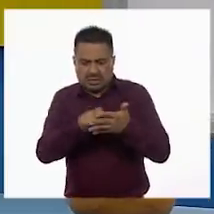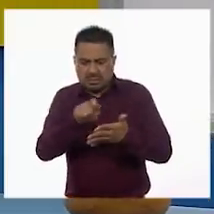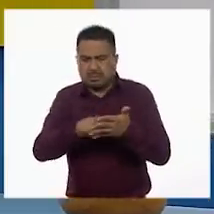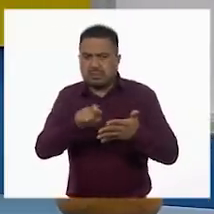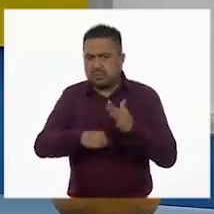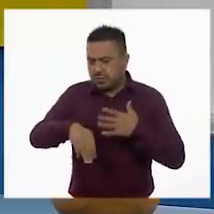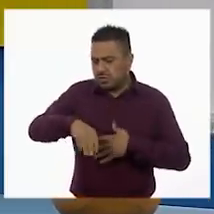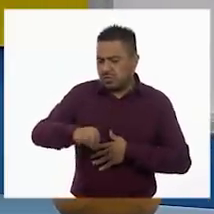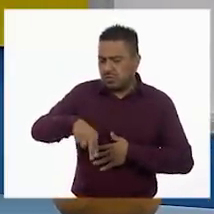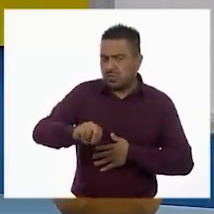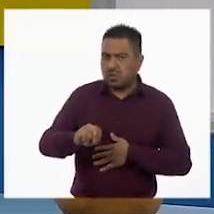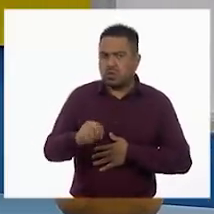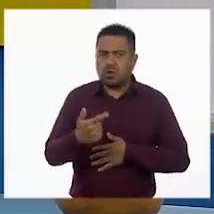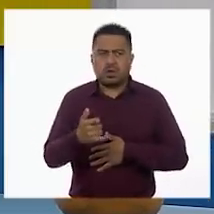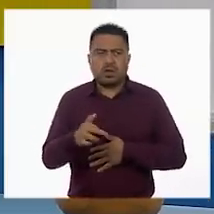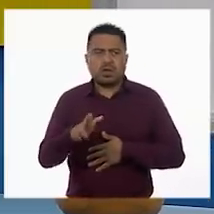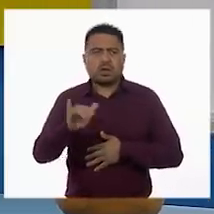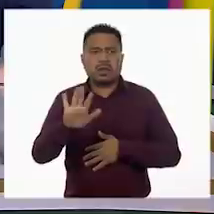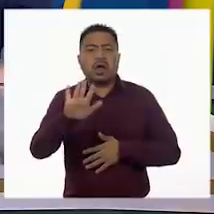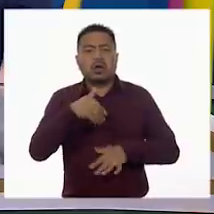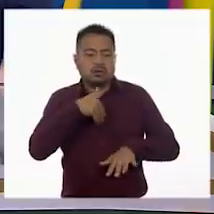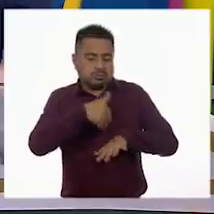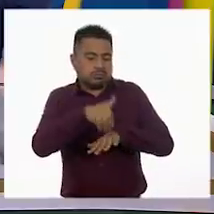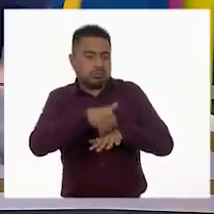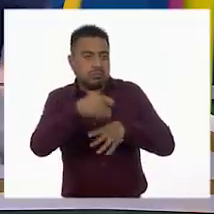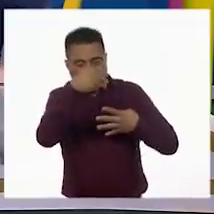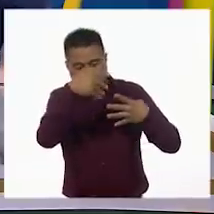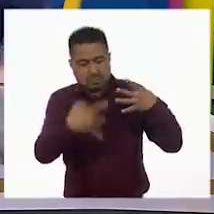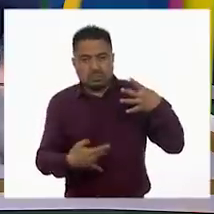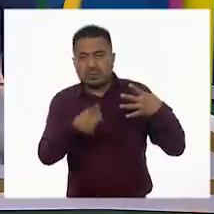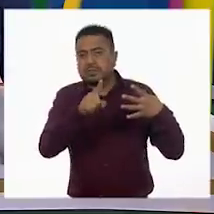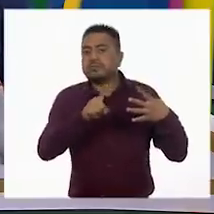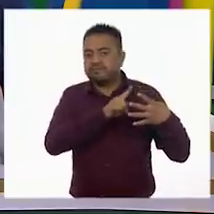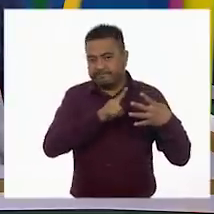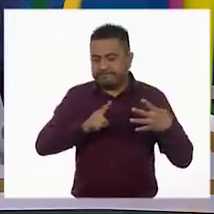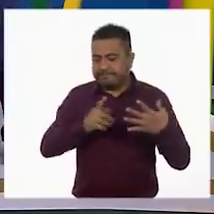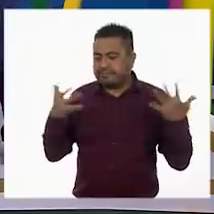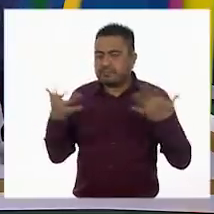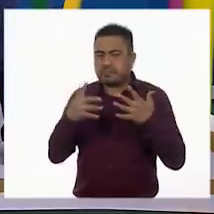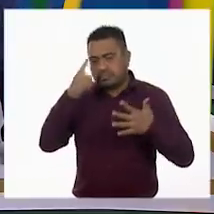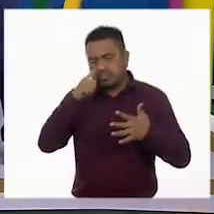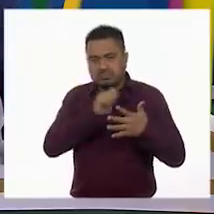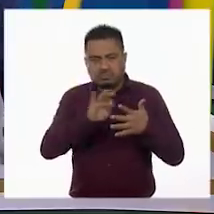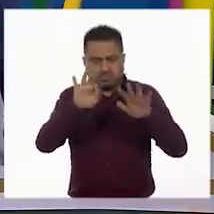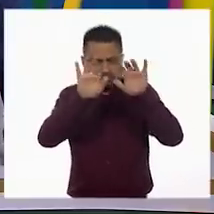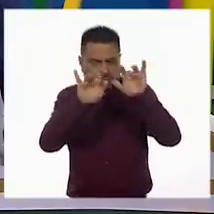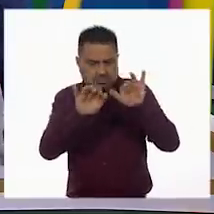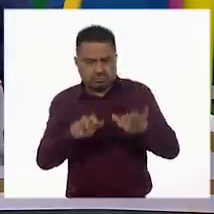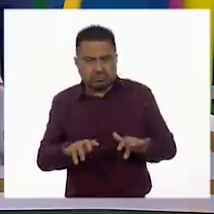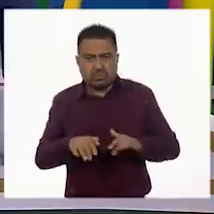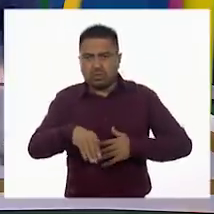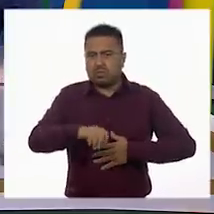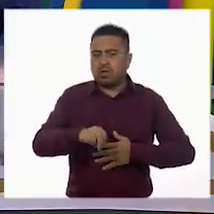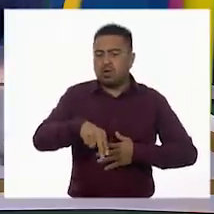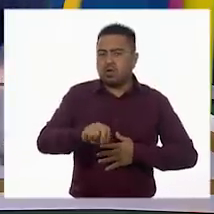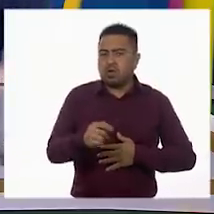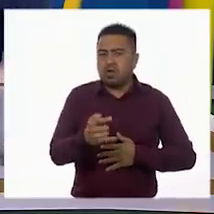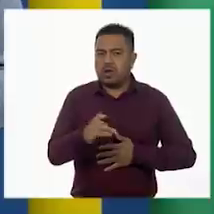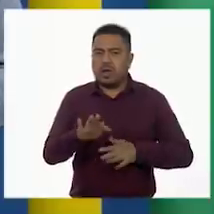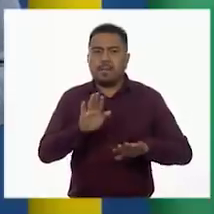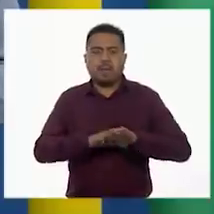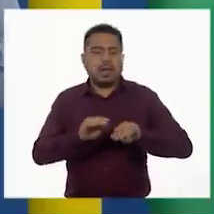una monografía? Voy a enumerar los pasos que debe de seguir para redactar una monografía clara y